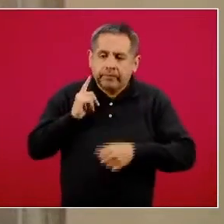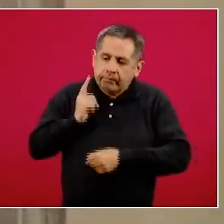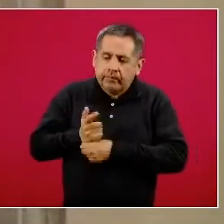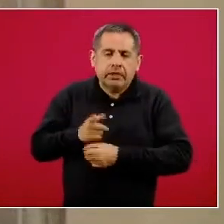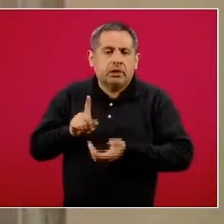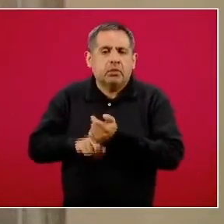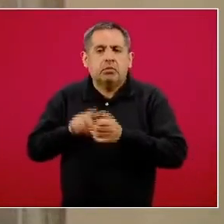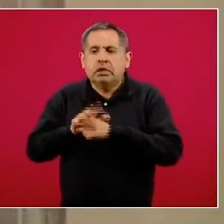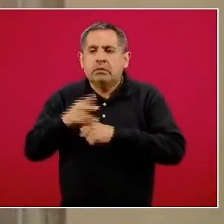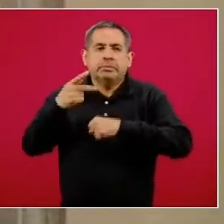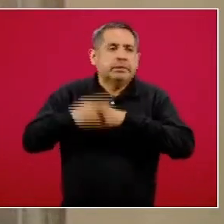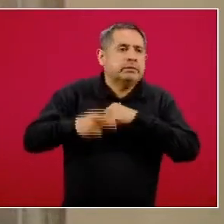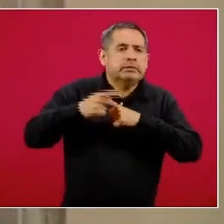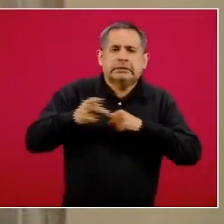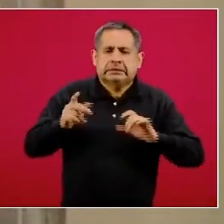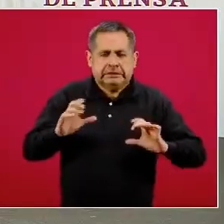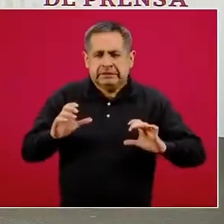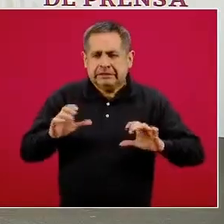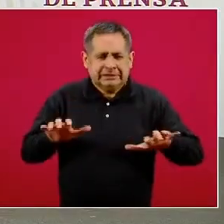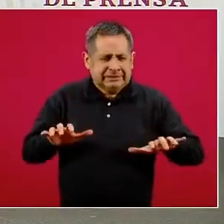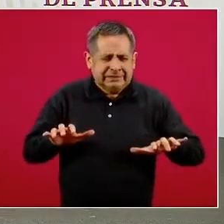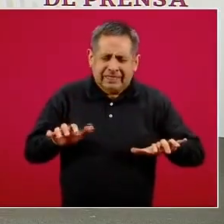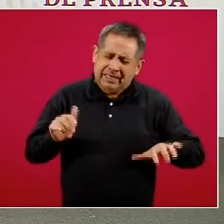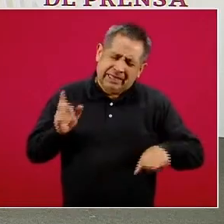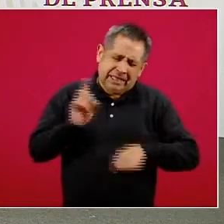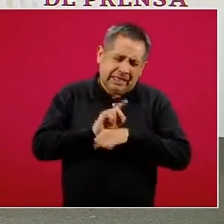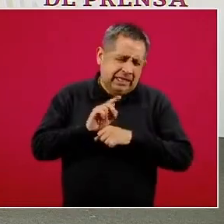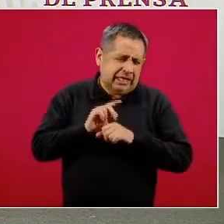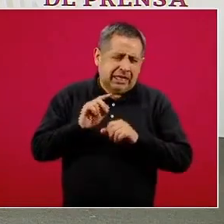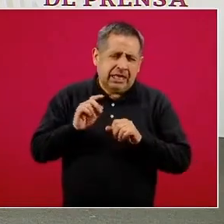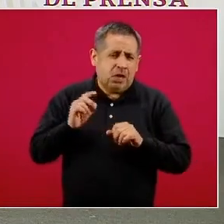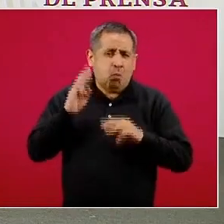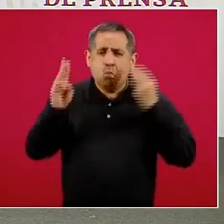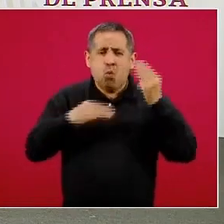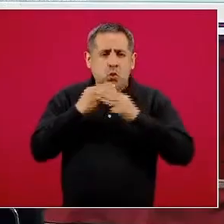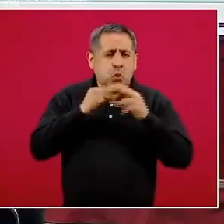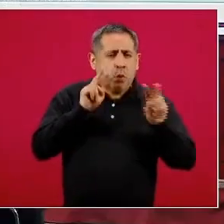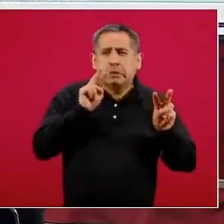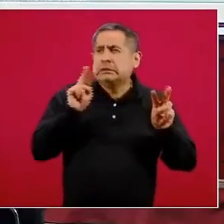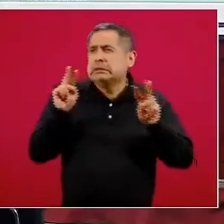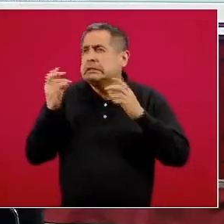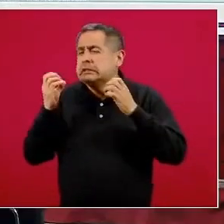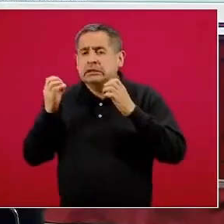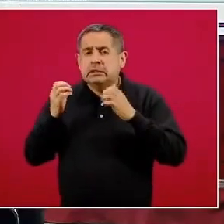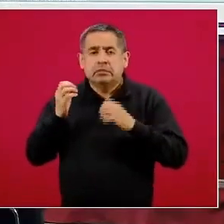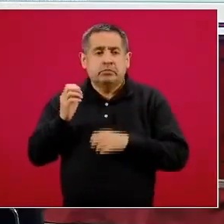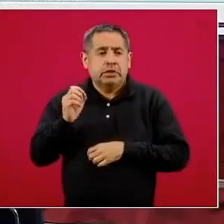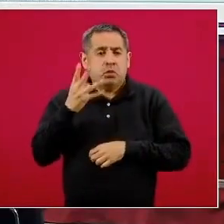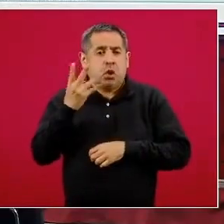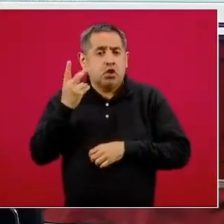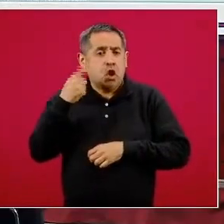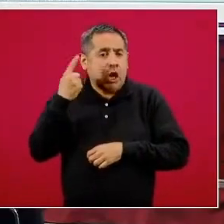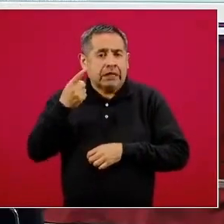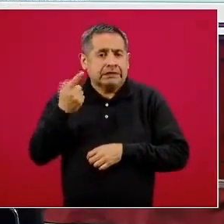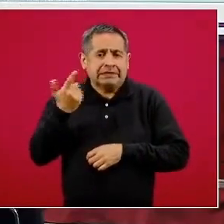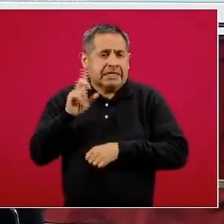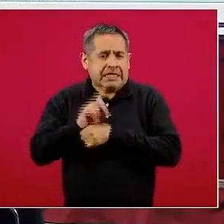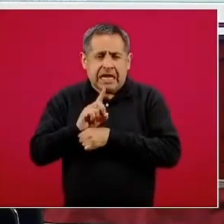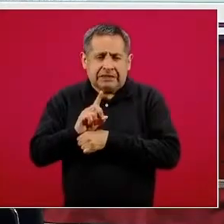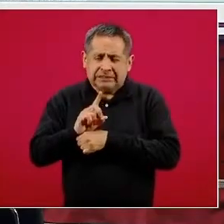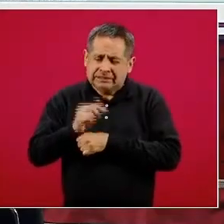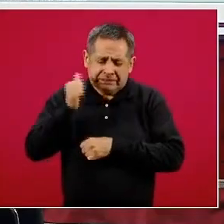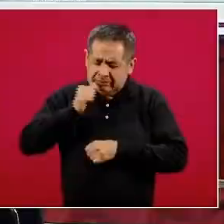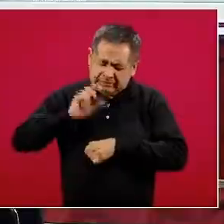identificar cualquier riesgo. Es un monitoreo entonces permanente las 24 horas, los 7 días de la semana, y es importante